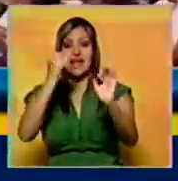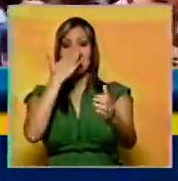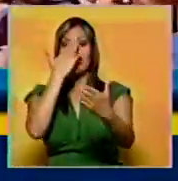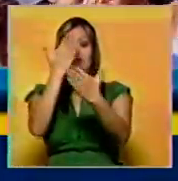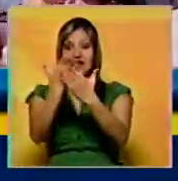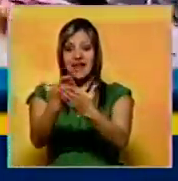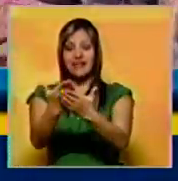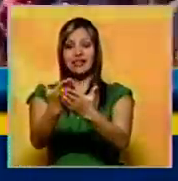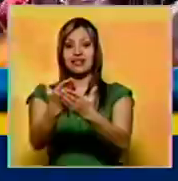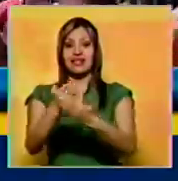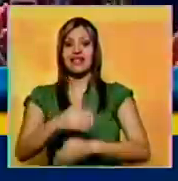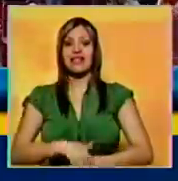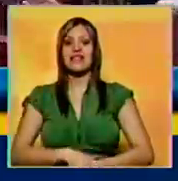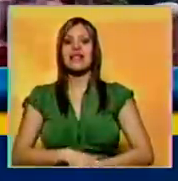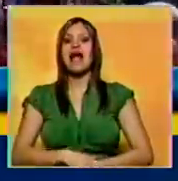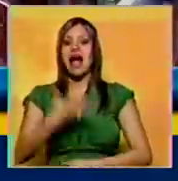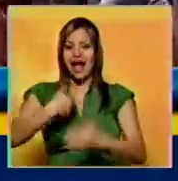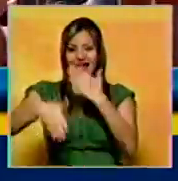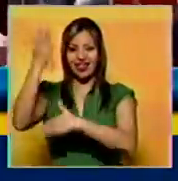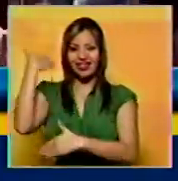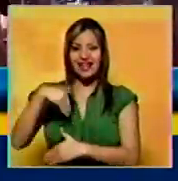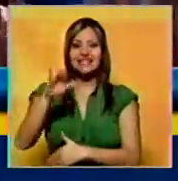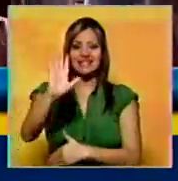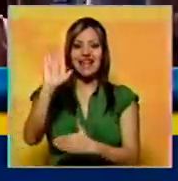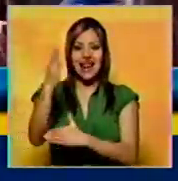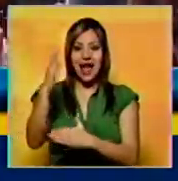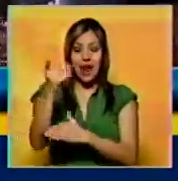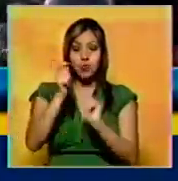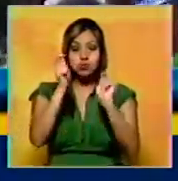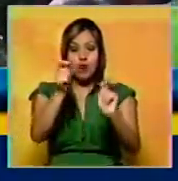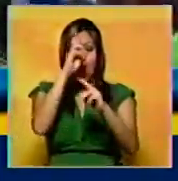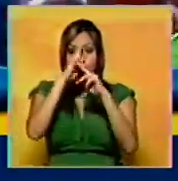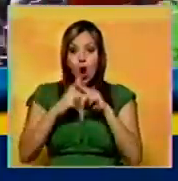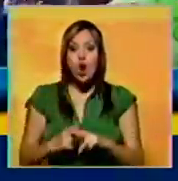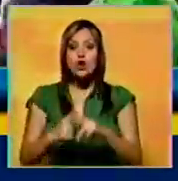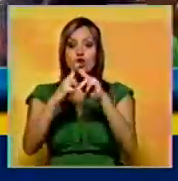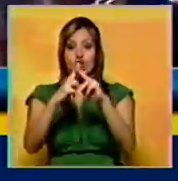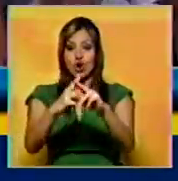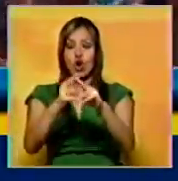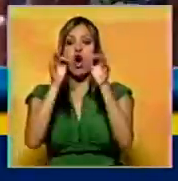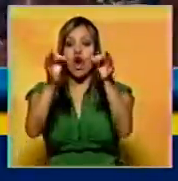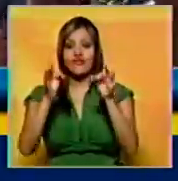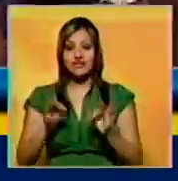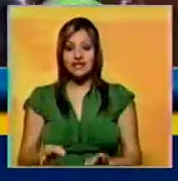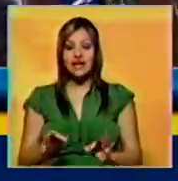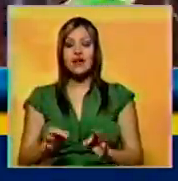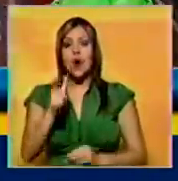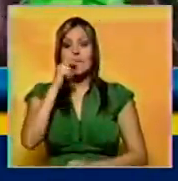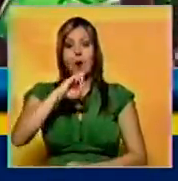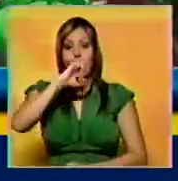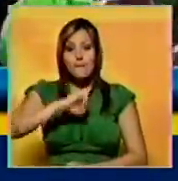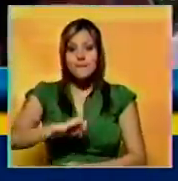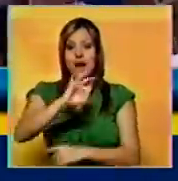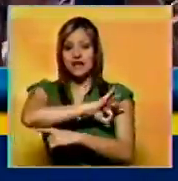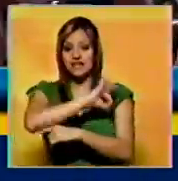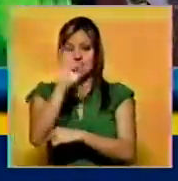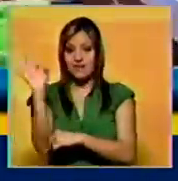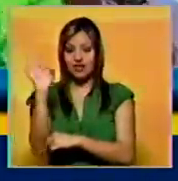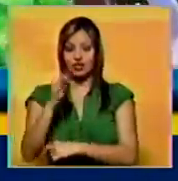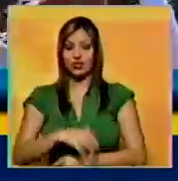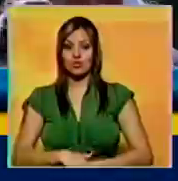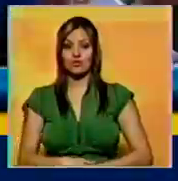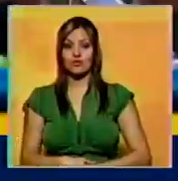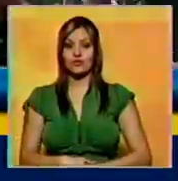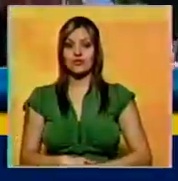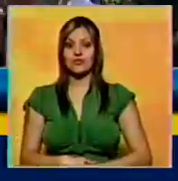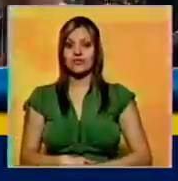altar donde estaba el clero larense para la ceremonia que fue oficiada por el arzobispo de barquisimeto monseñor Antonio